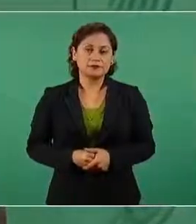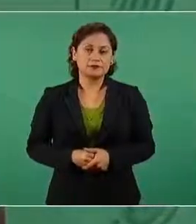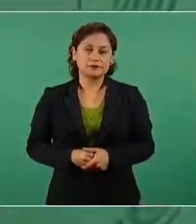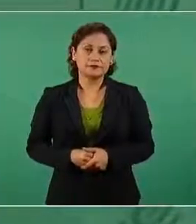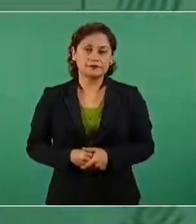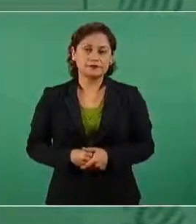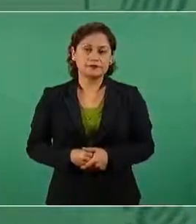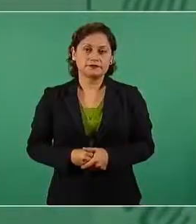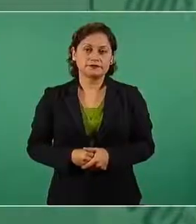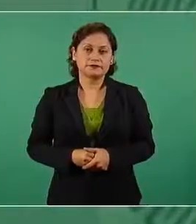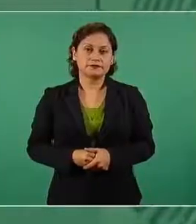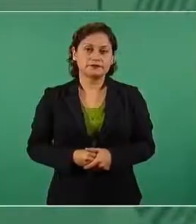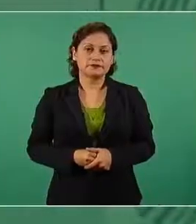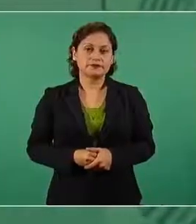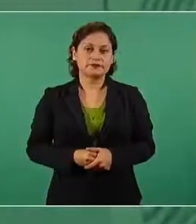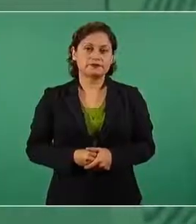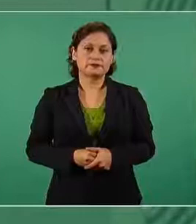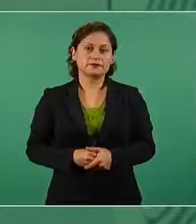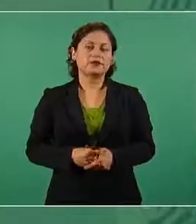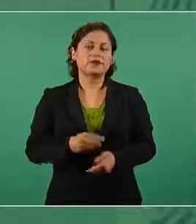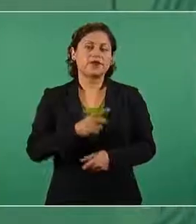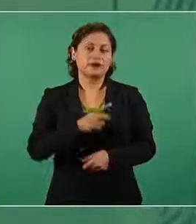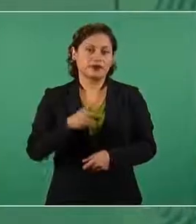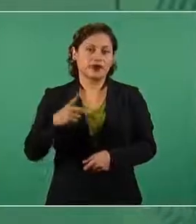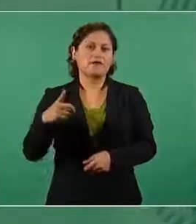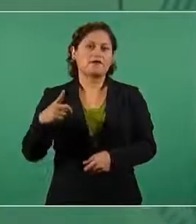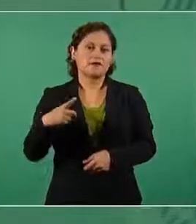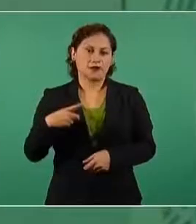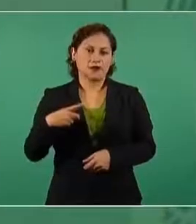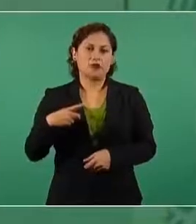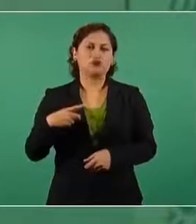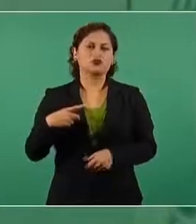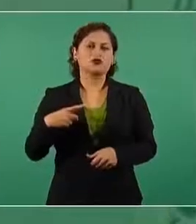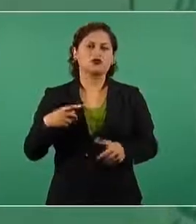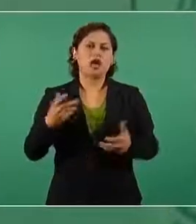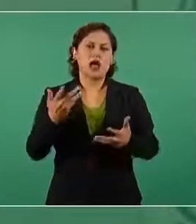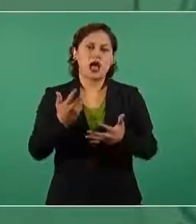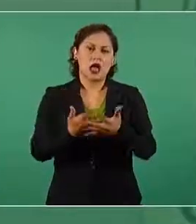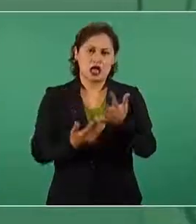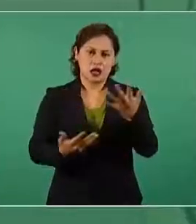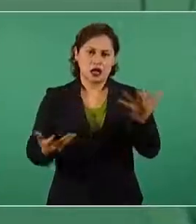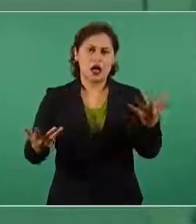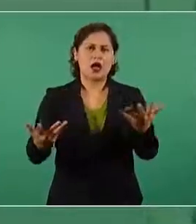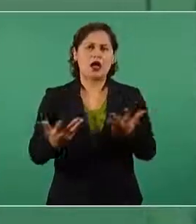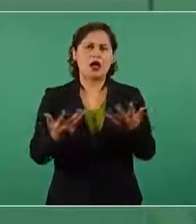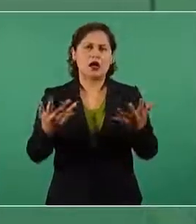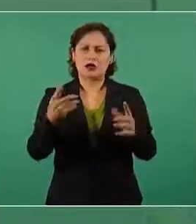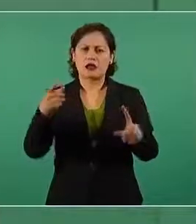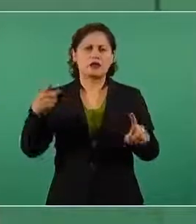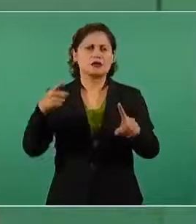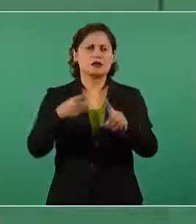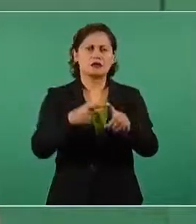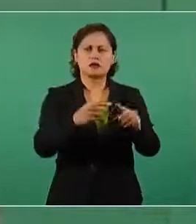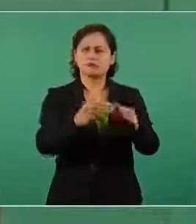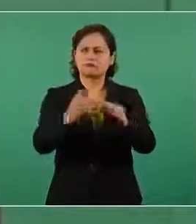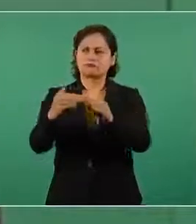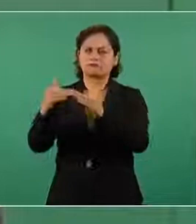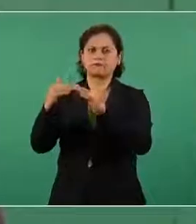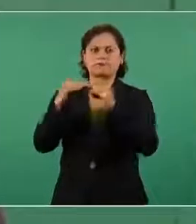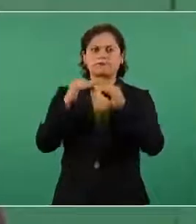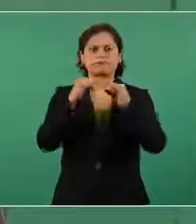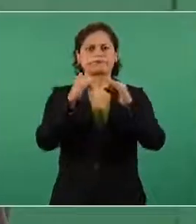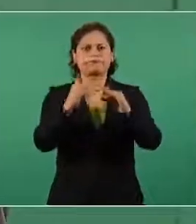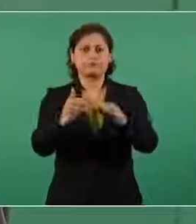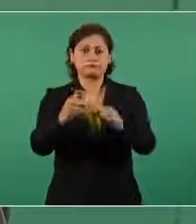actuar buscando la igualdad en este país con